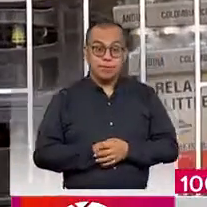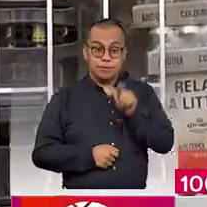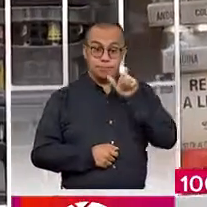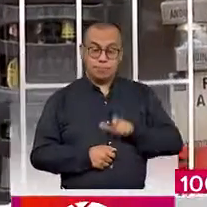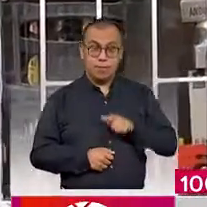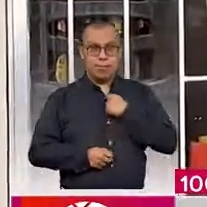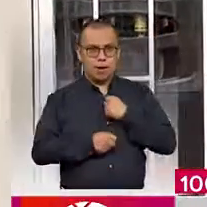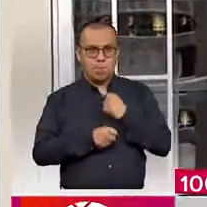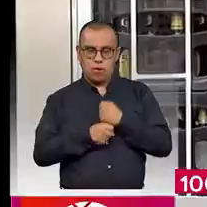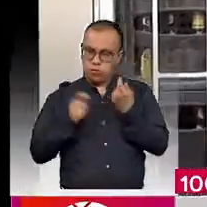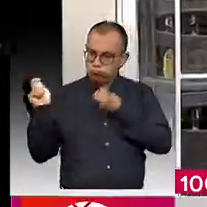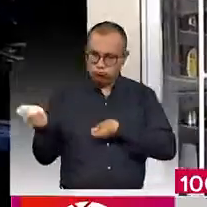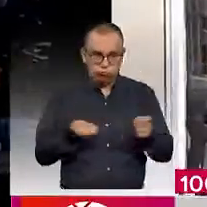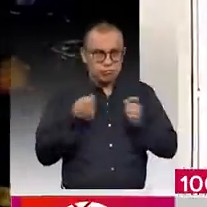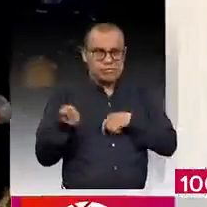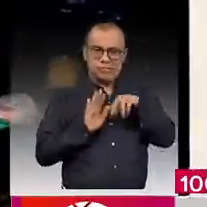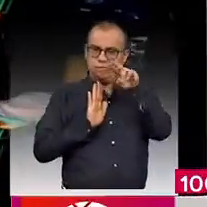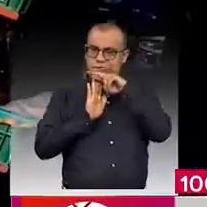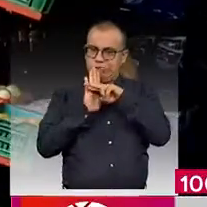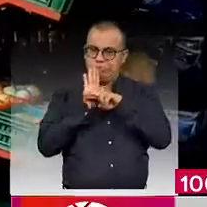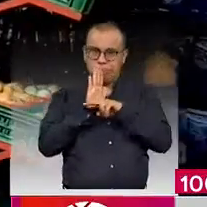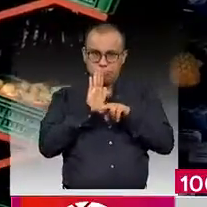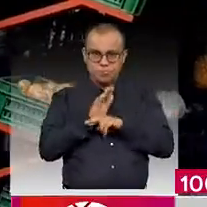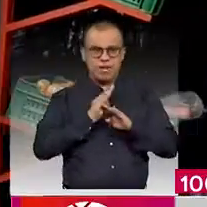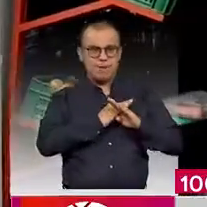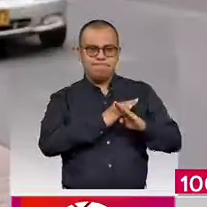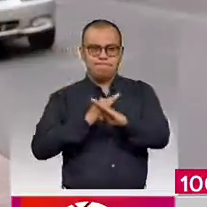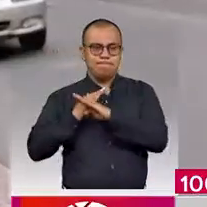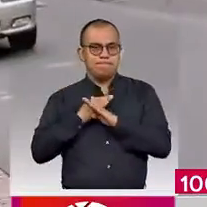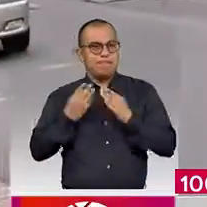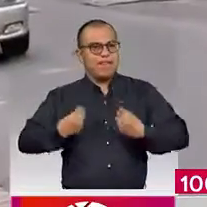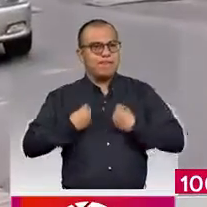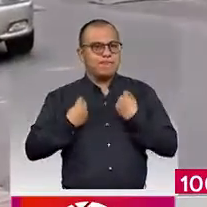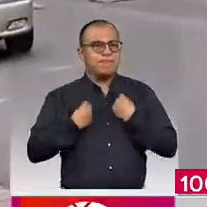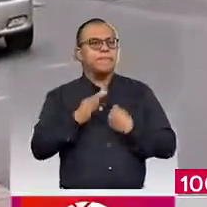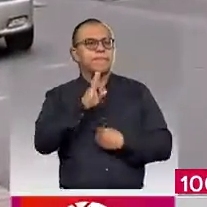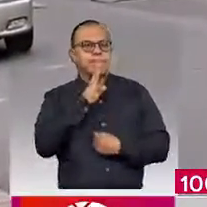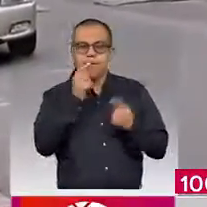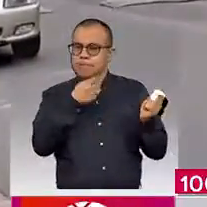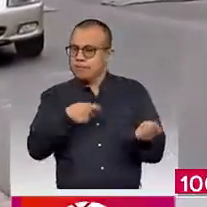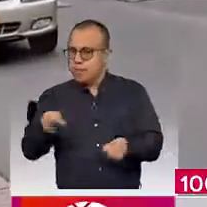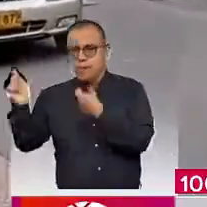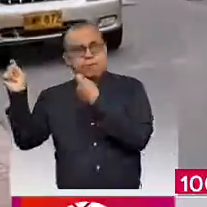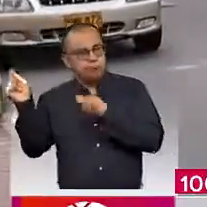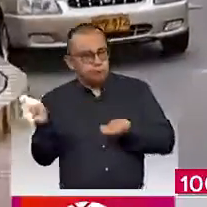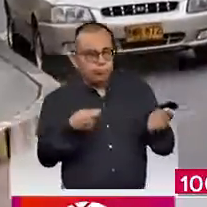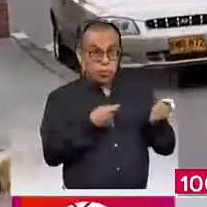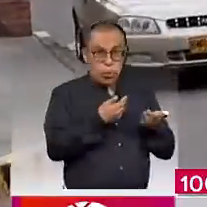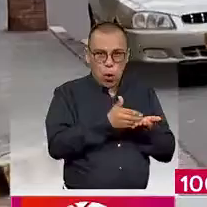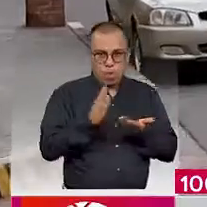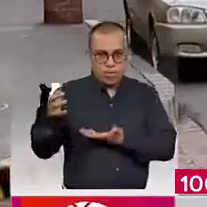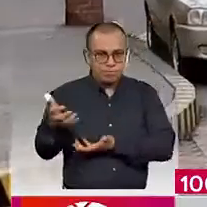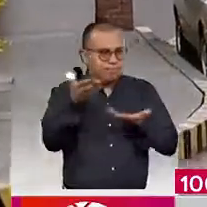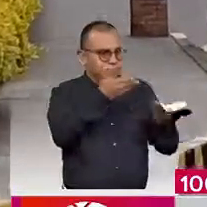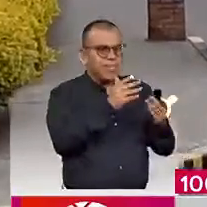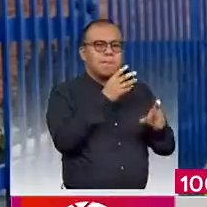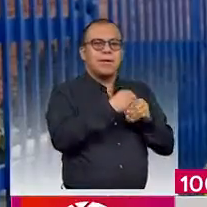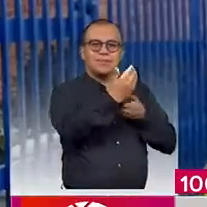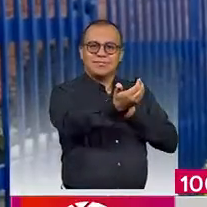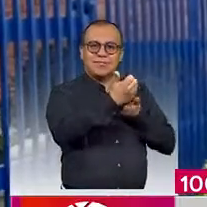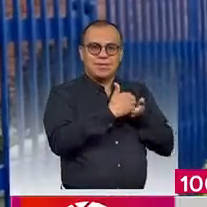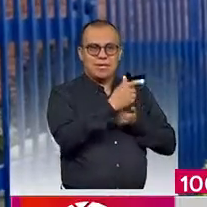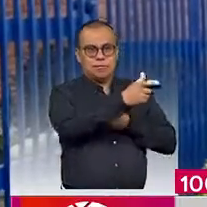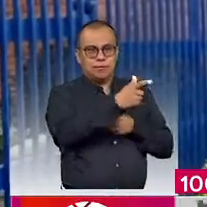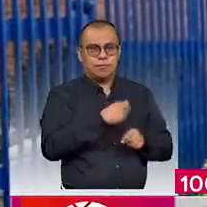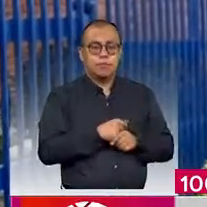domicilios exige estrictos protocolos de seguridad para preservar la vida de quienes llevan y traen los encargos y la de sus clientes. Llevo